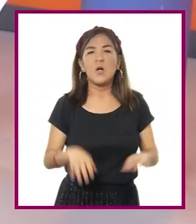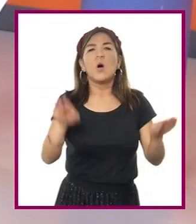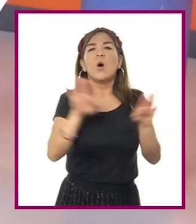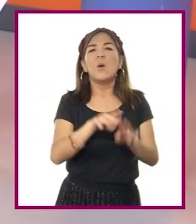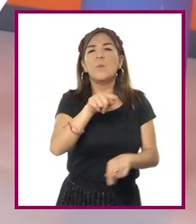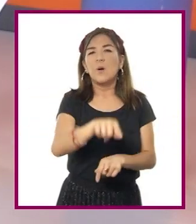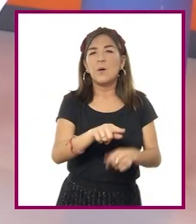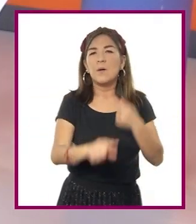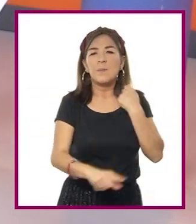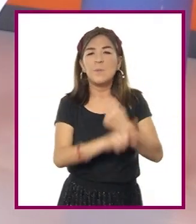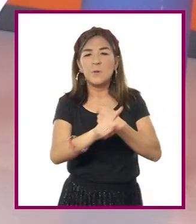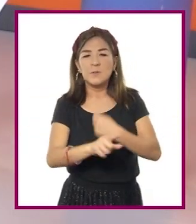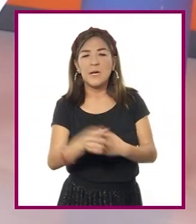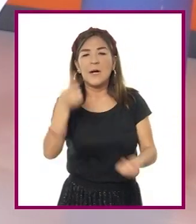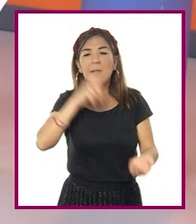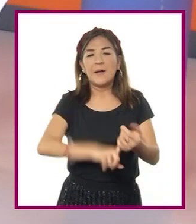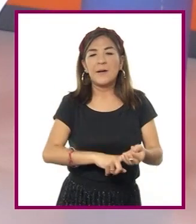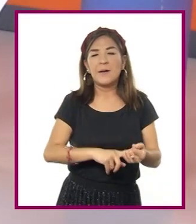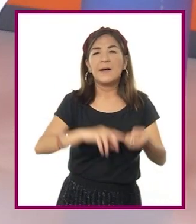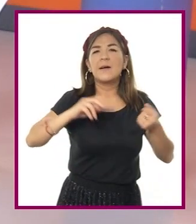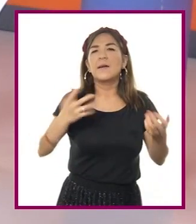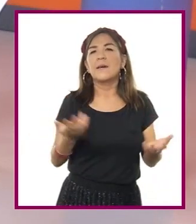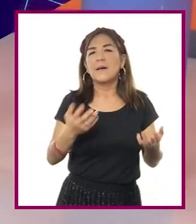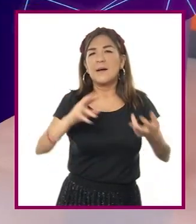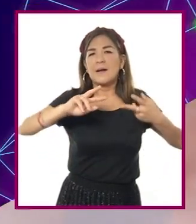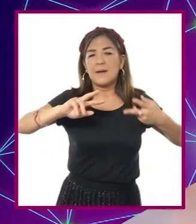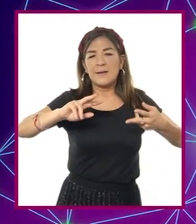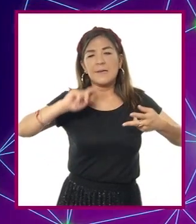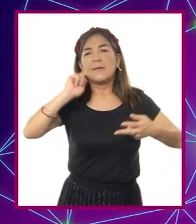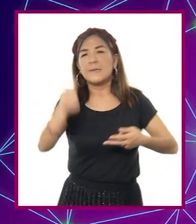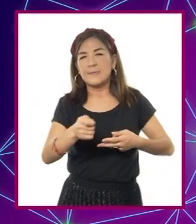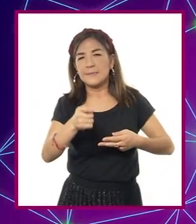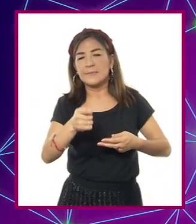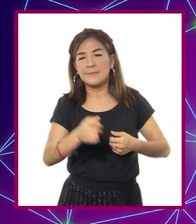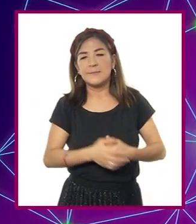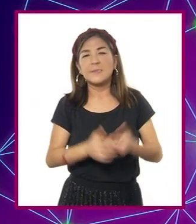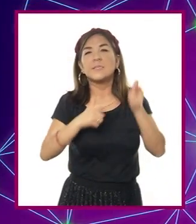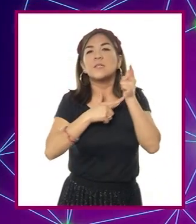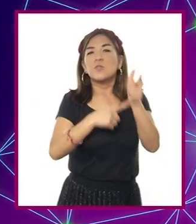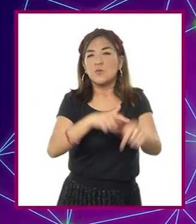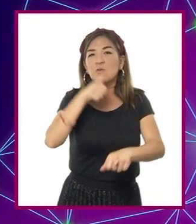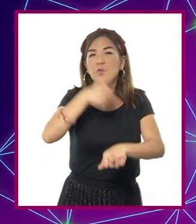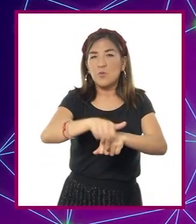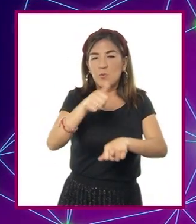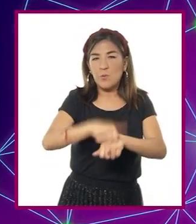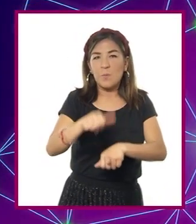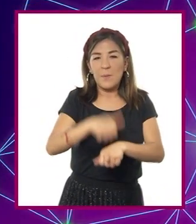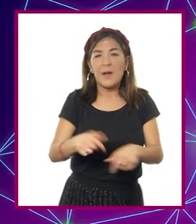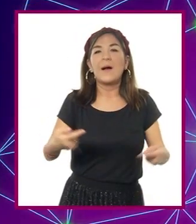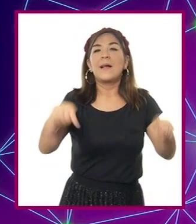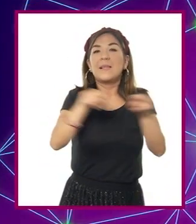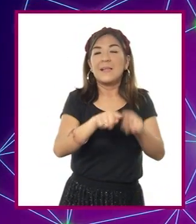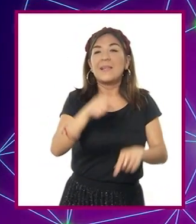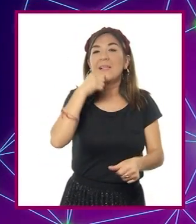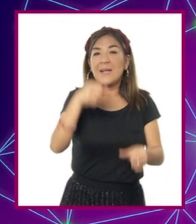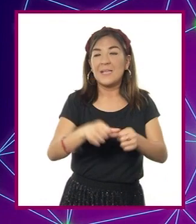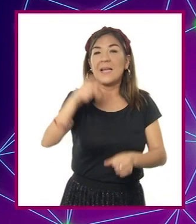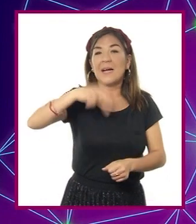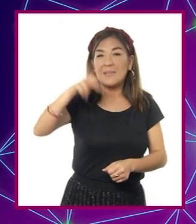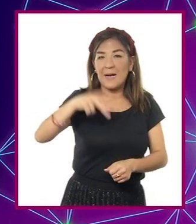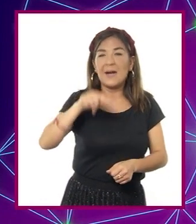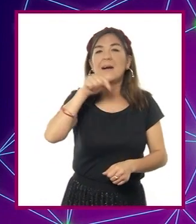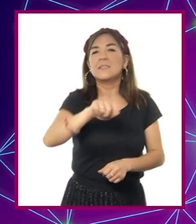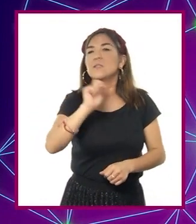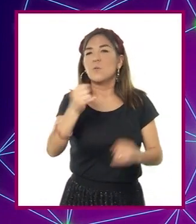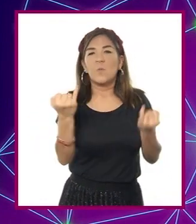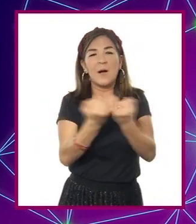una situación de proporcionalidad inversa, se tiene que la constante de proporcionalidad K es igual